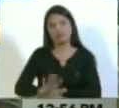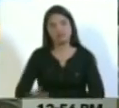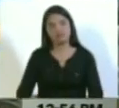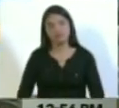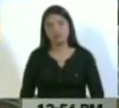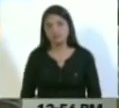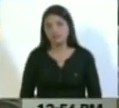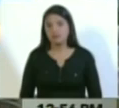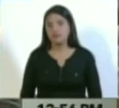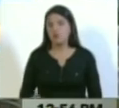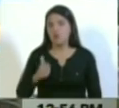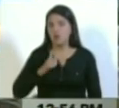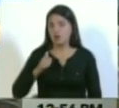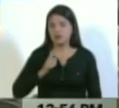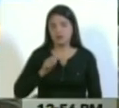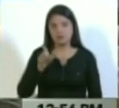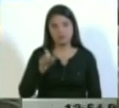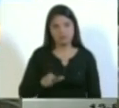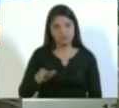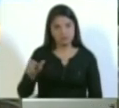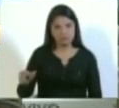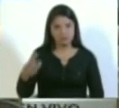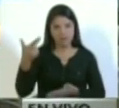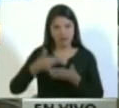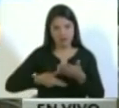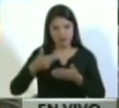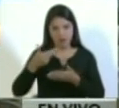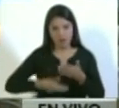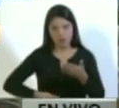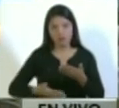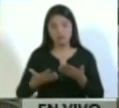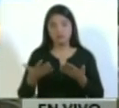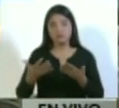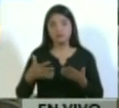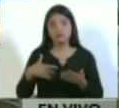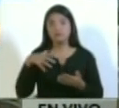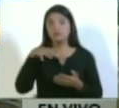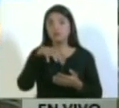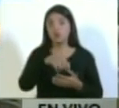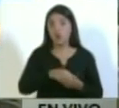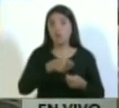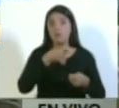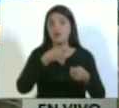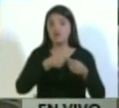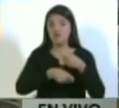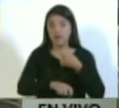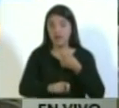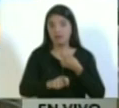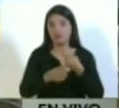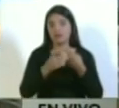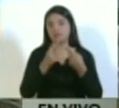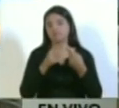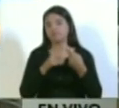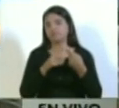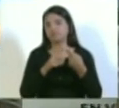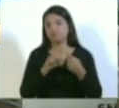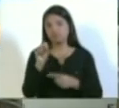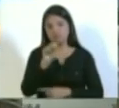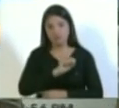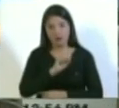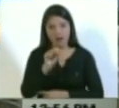Cualquier notario o registrador que en este momento haga compra y venta de enajenación de